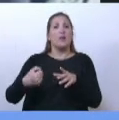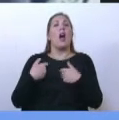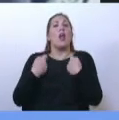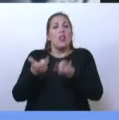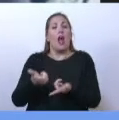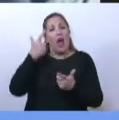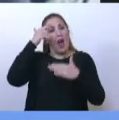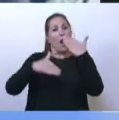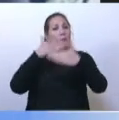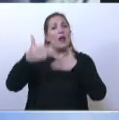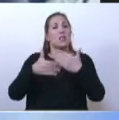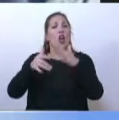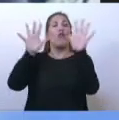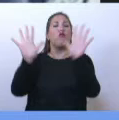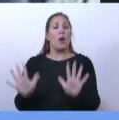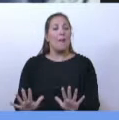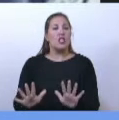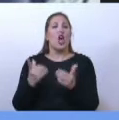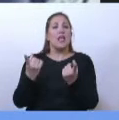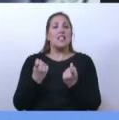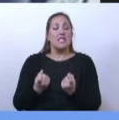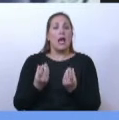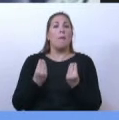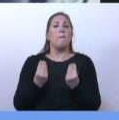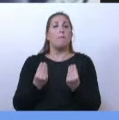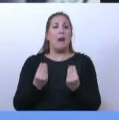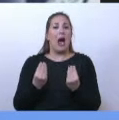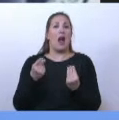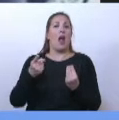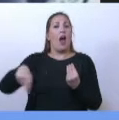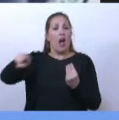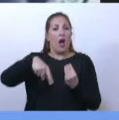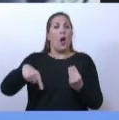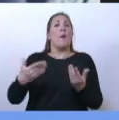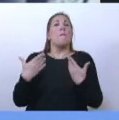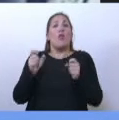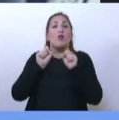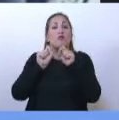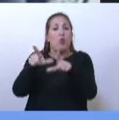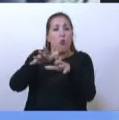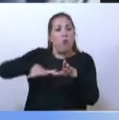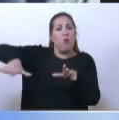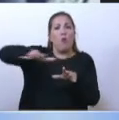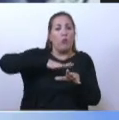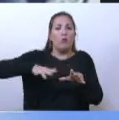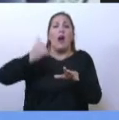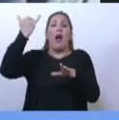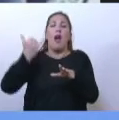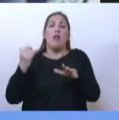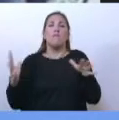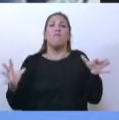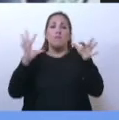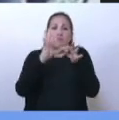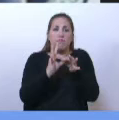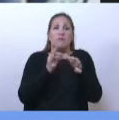y la información necesaria para poder ser en sus comunidades articuladores de